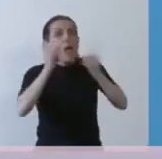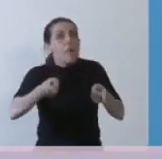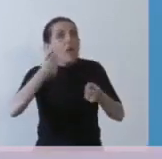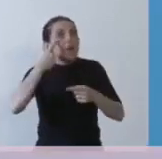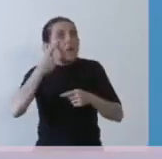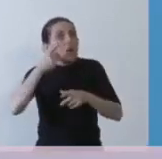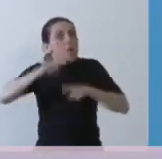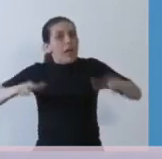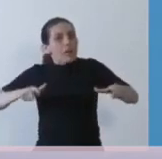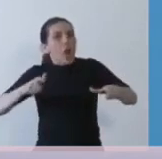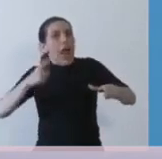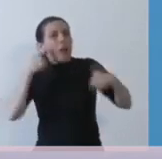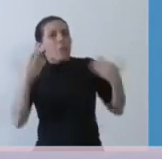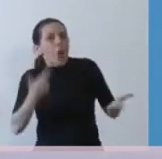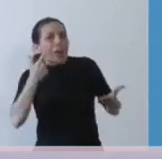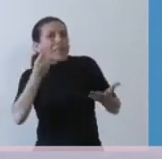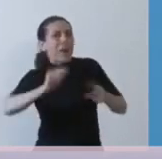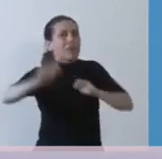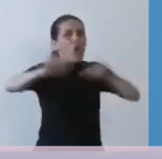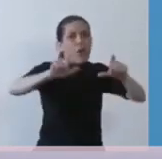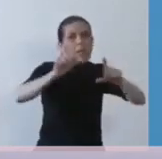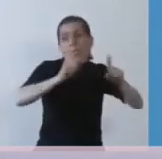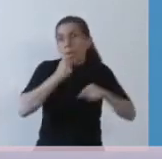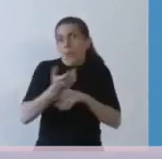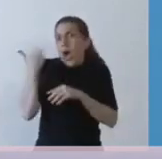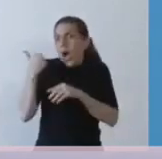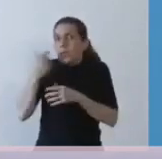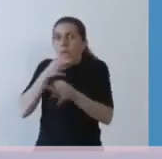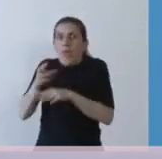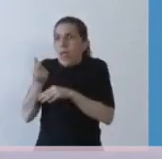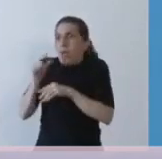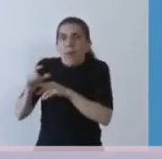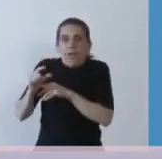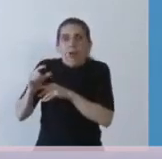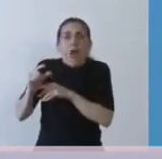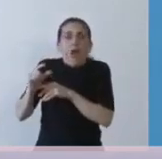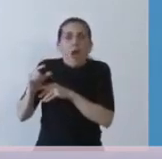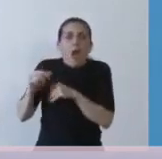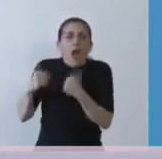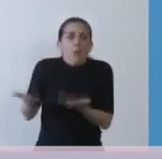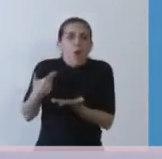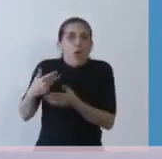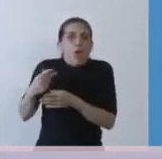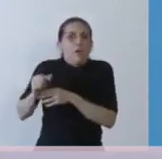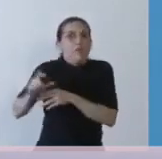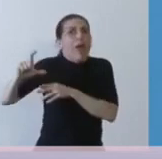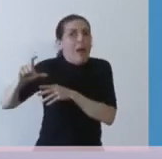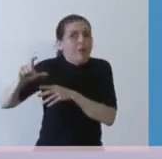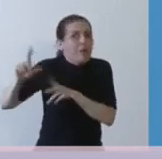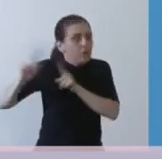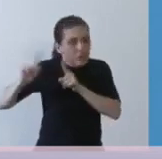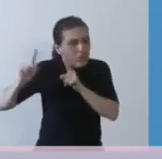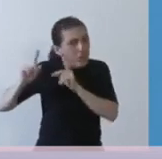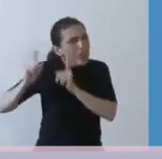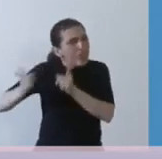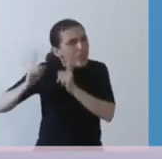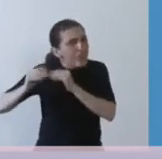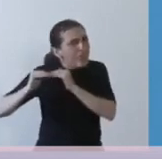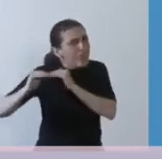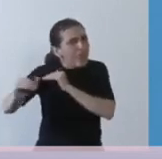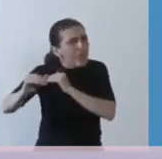que las empresas que venían vendiendo a un precio y eso les daba su negocio perfectamente siga funcionando de esa